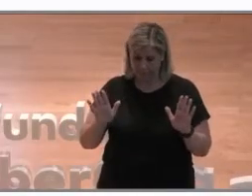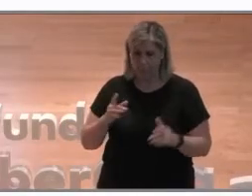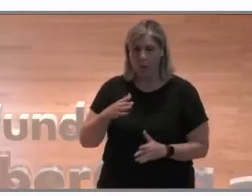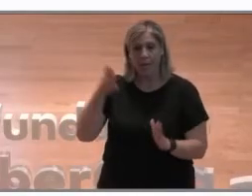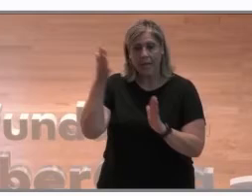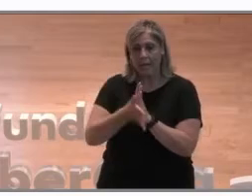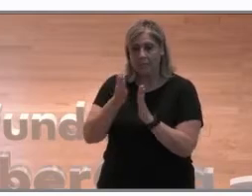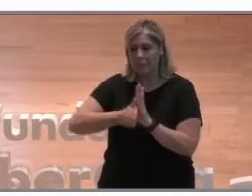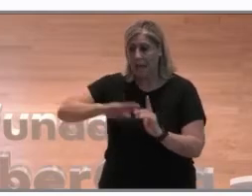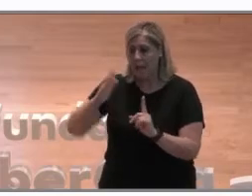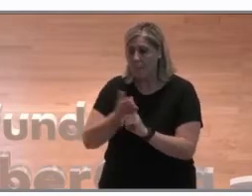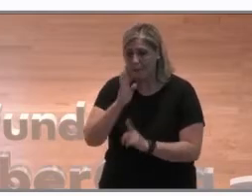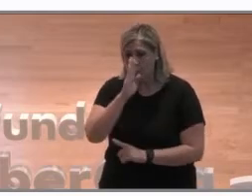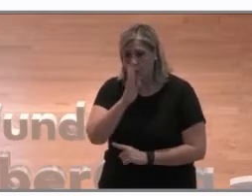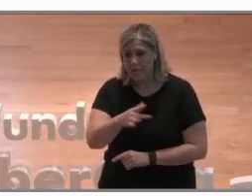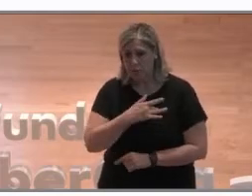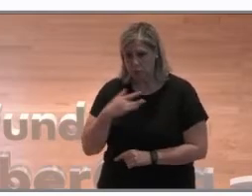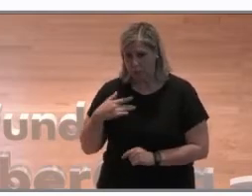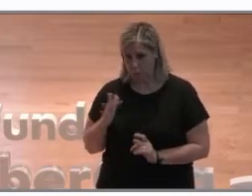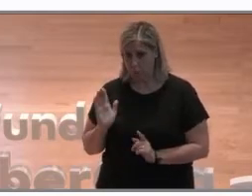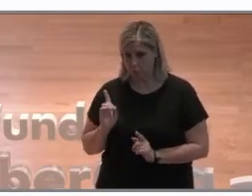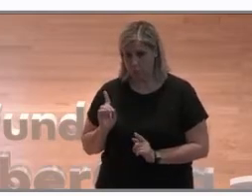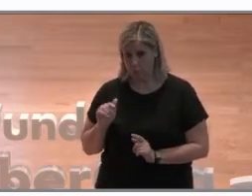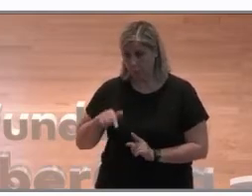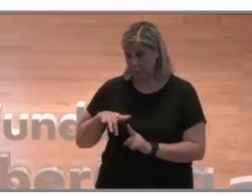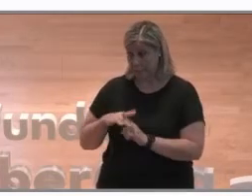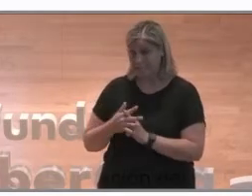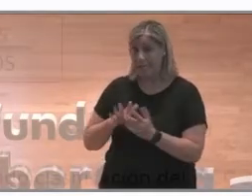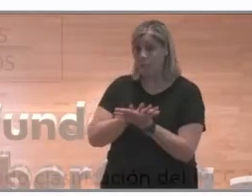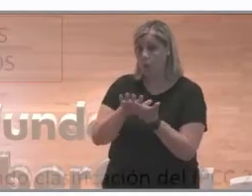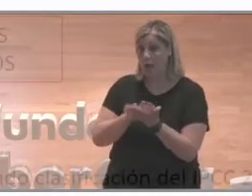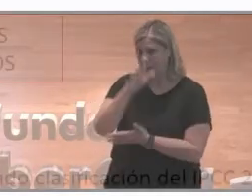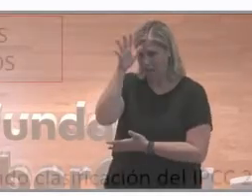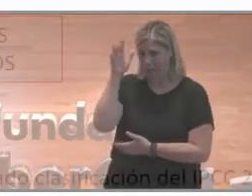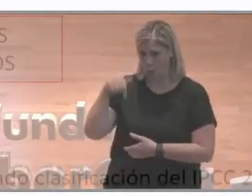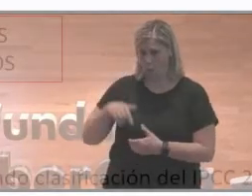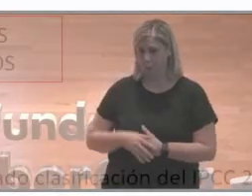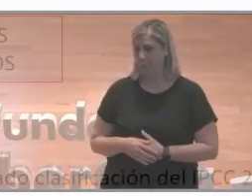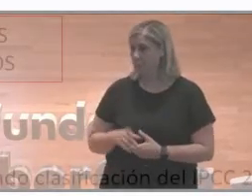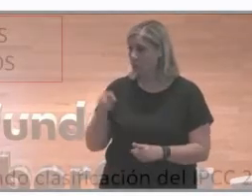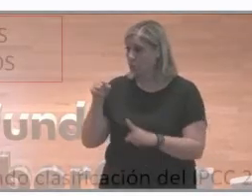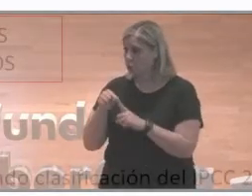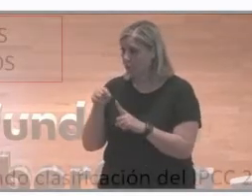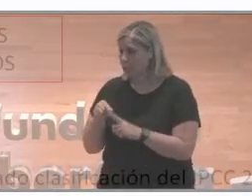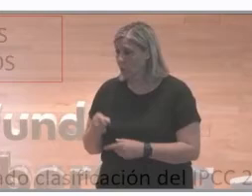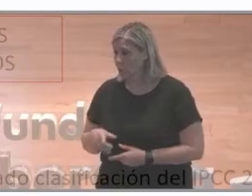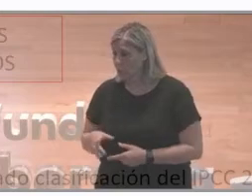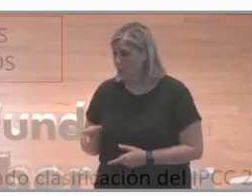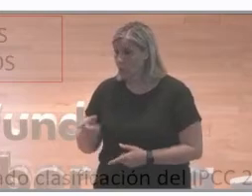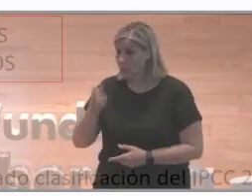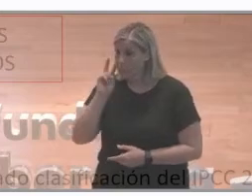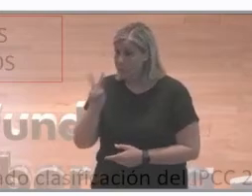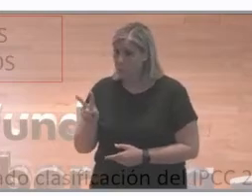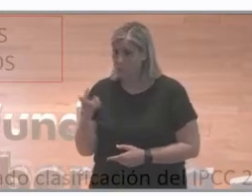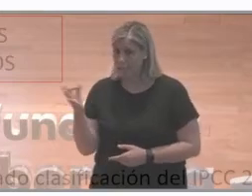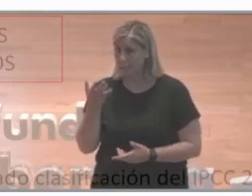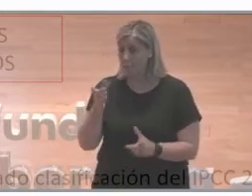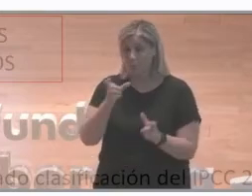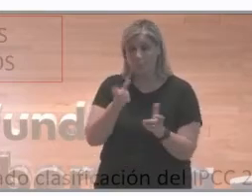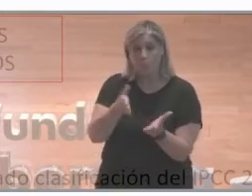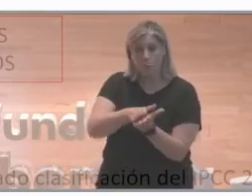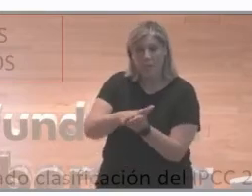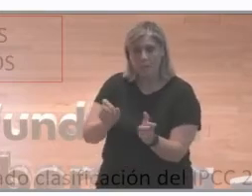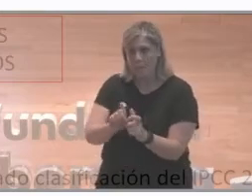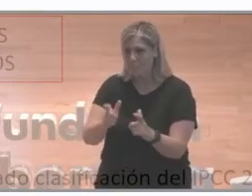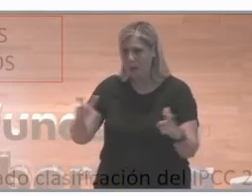impactos directos sobre la salud que tiene, en este caso vamos a hablar de calor, ¿no? Y sobre todo lo que estamos viendo, y esa mortalidad